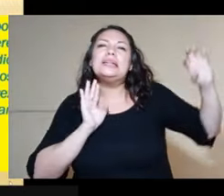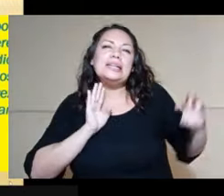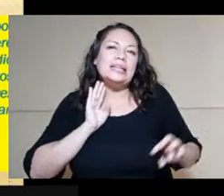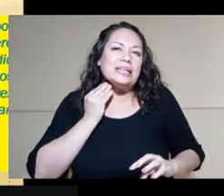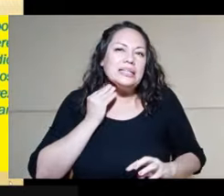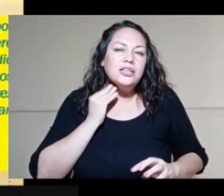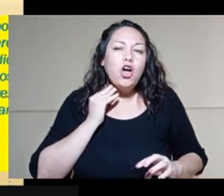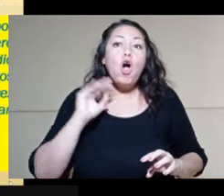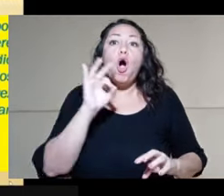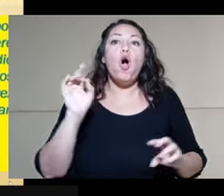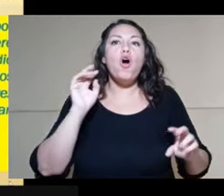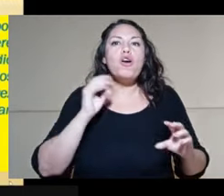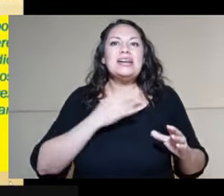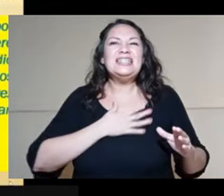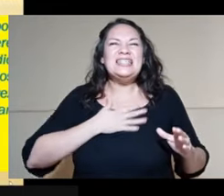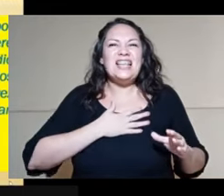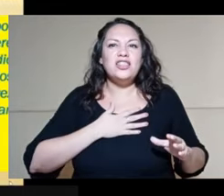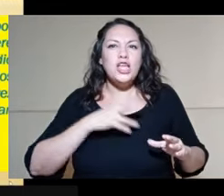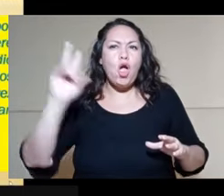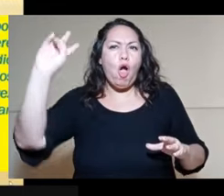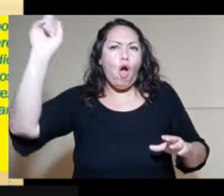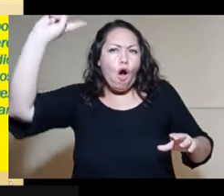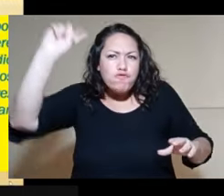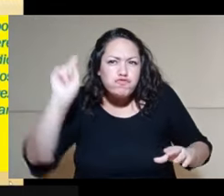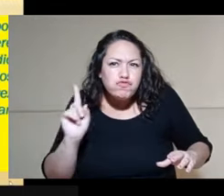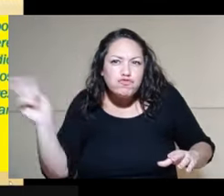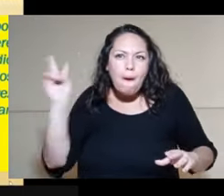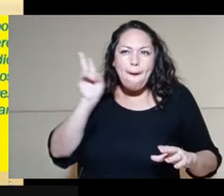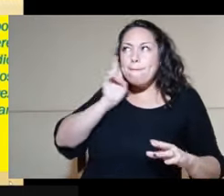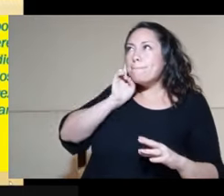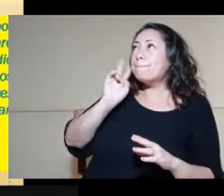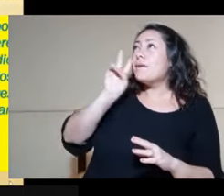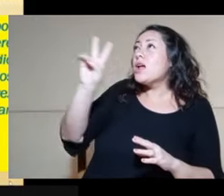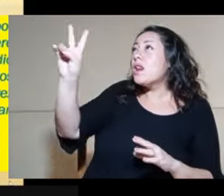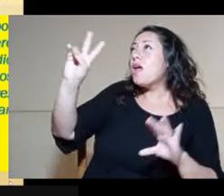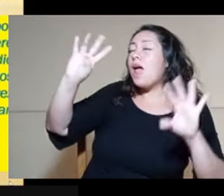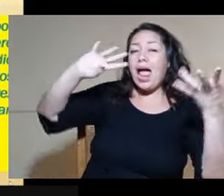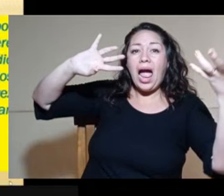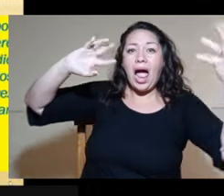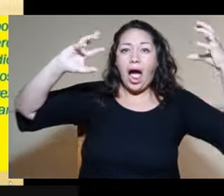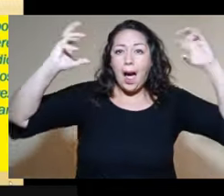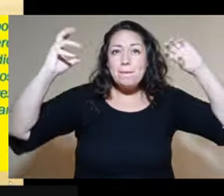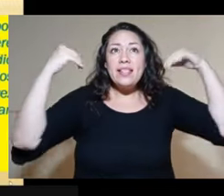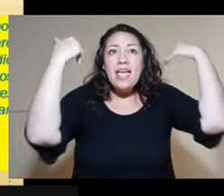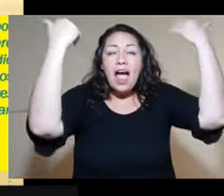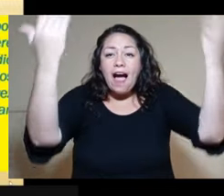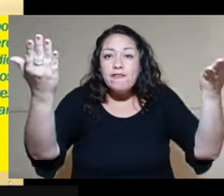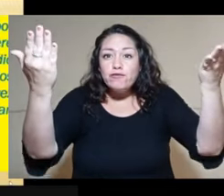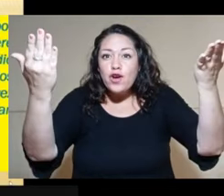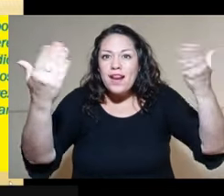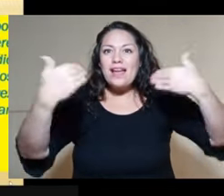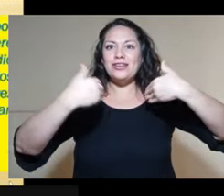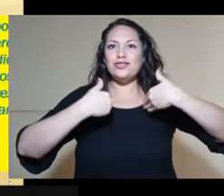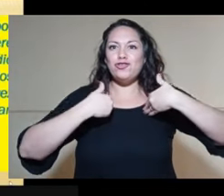se nubla. Si sentimos un trueno, sabemos que puede llegar a llover porque está tronando. Entonces, gracias a todos los cambios que hay en el